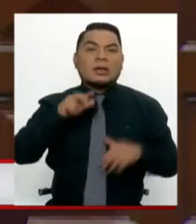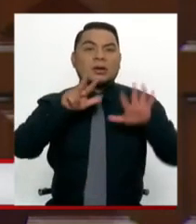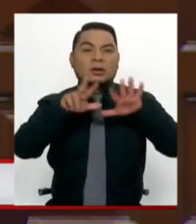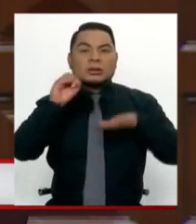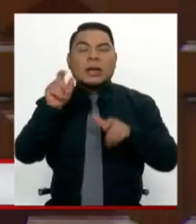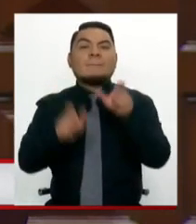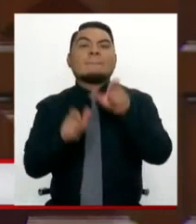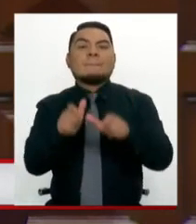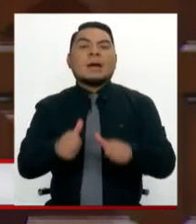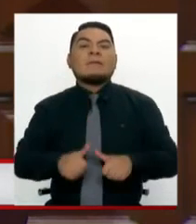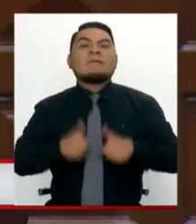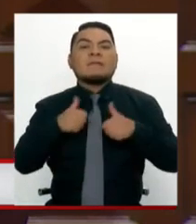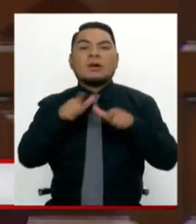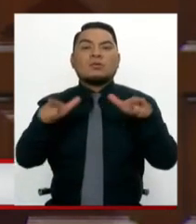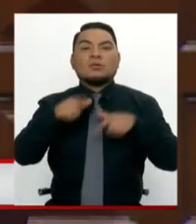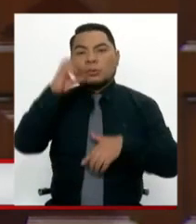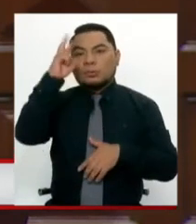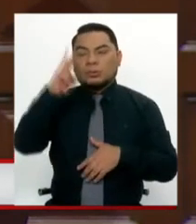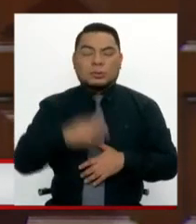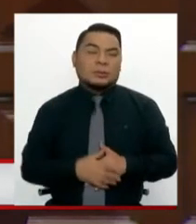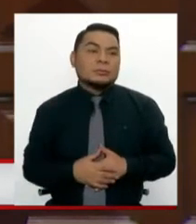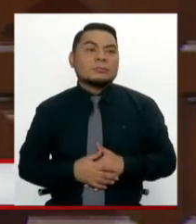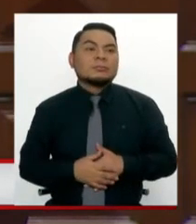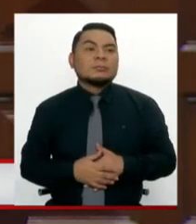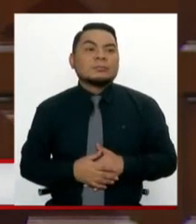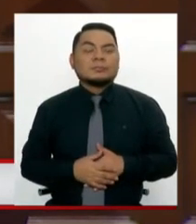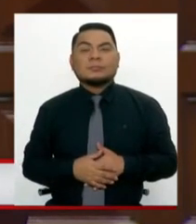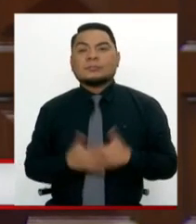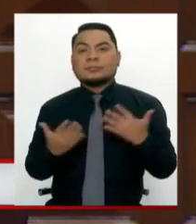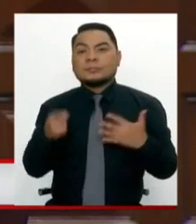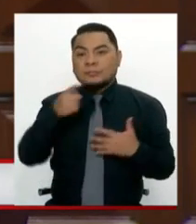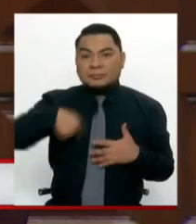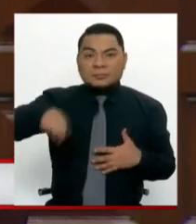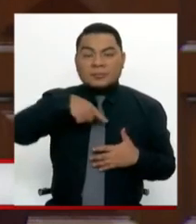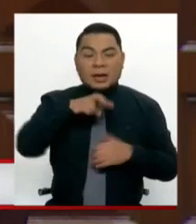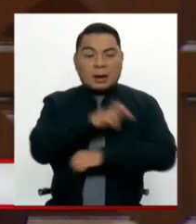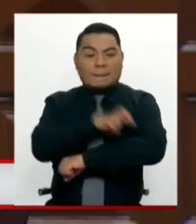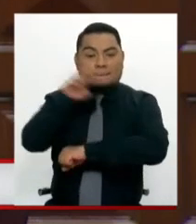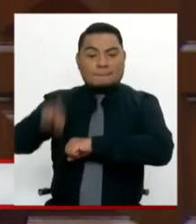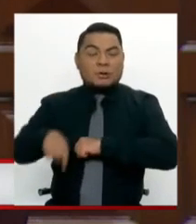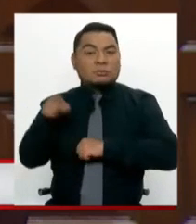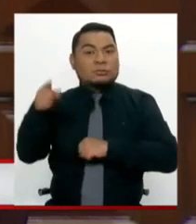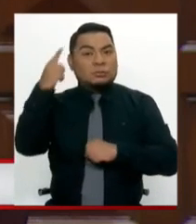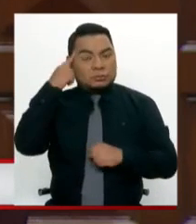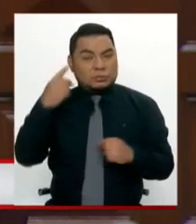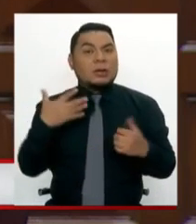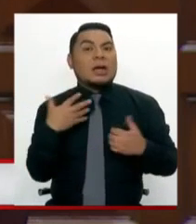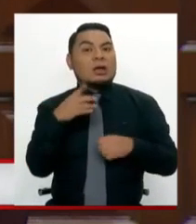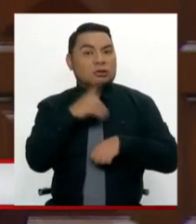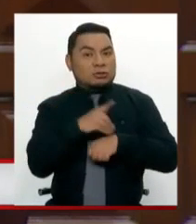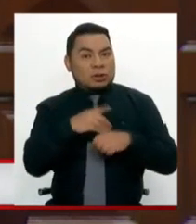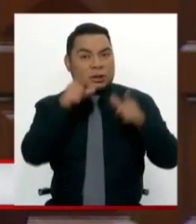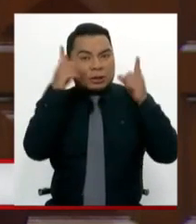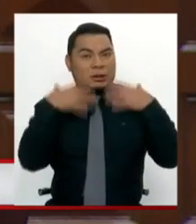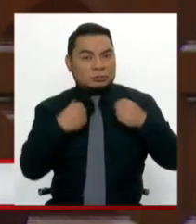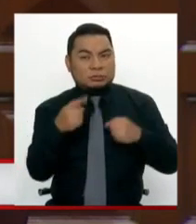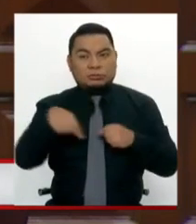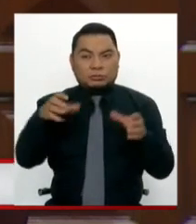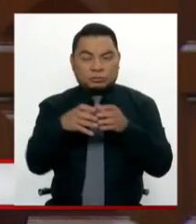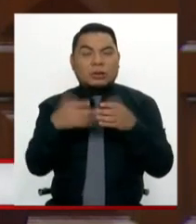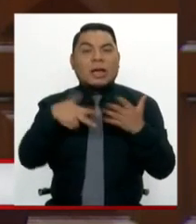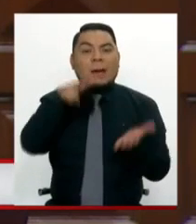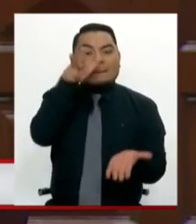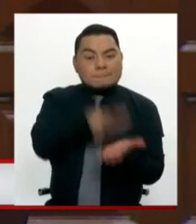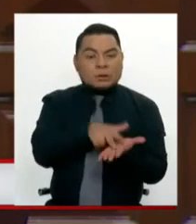444.080 habitantes de la ciudad del Cusco. En cuanto a nuestros profesionales de la salud, hemos aprobado la